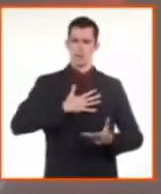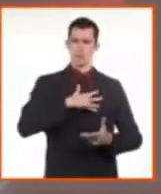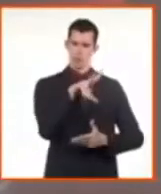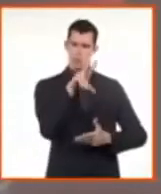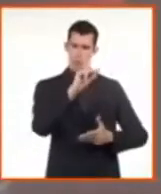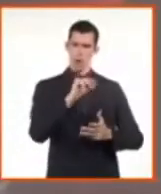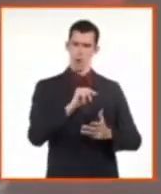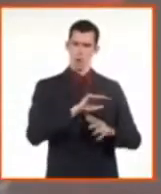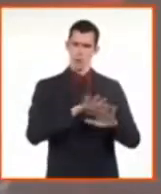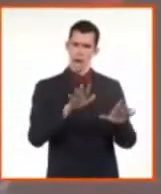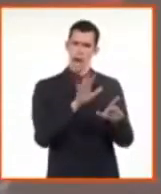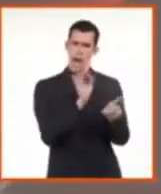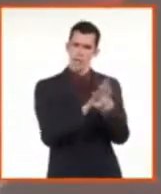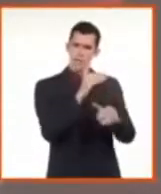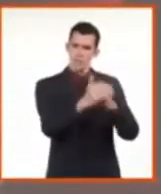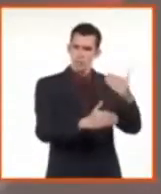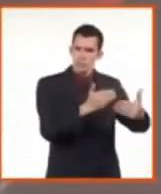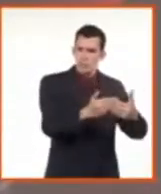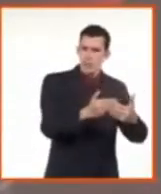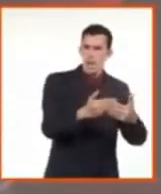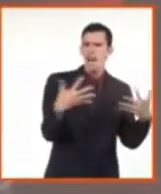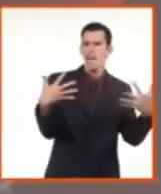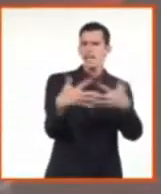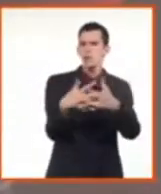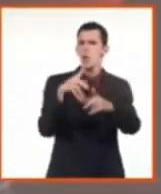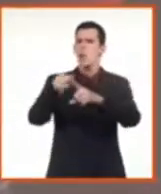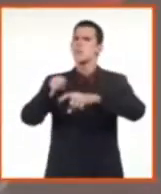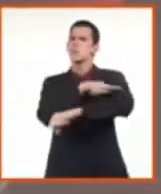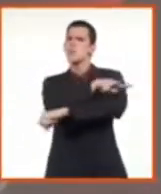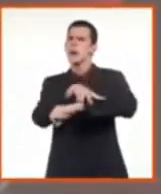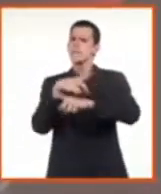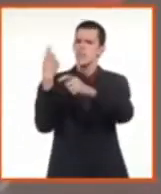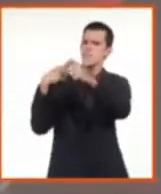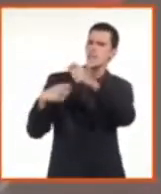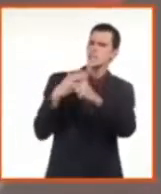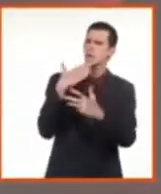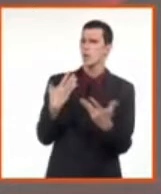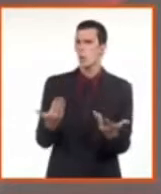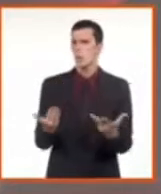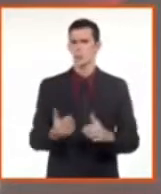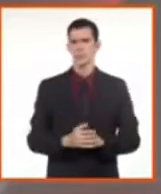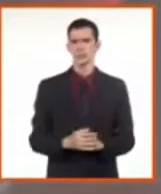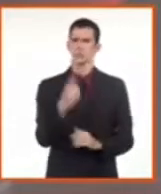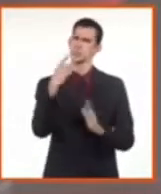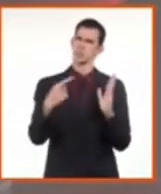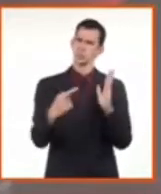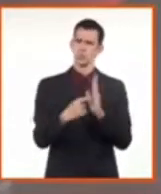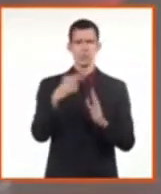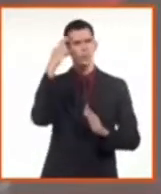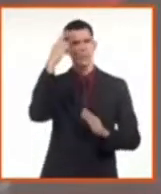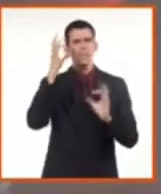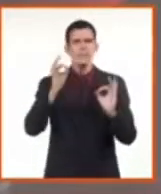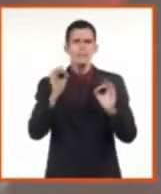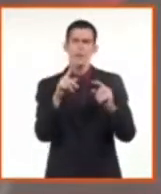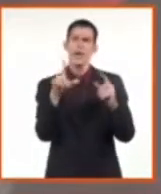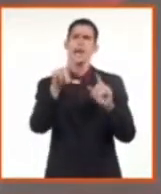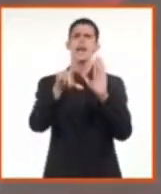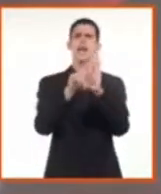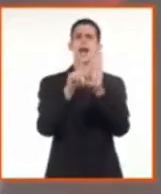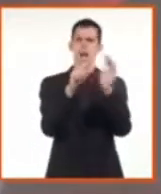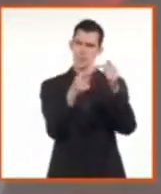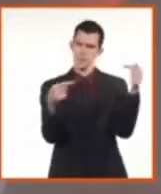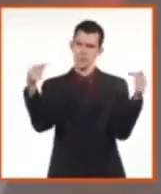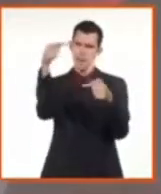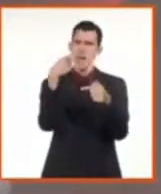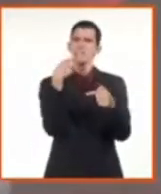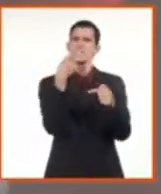primero que todo ratificar que cuba es un estado socialista de derechos que se rige por la constitución de la república y